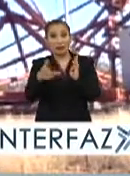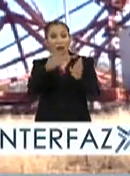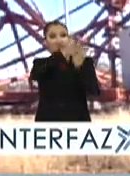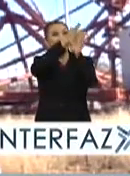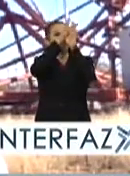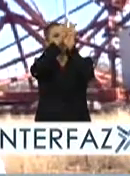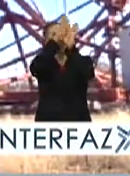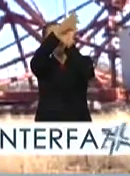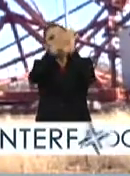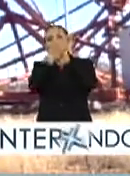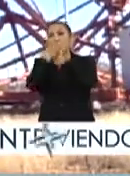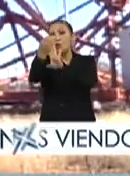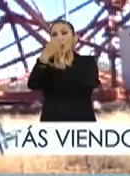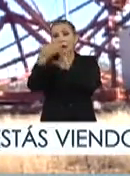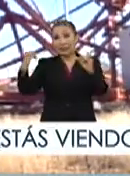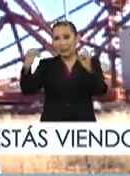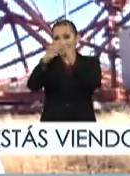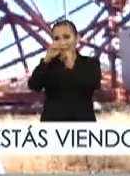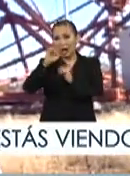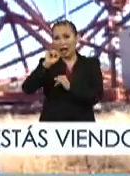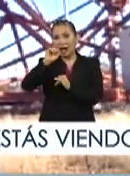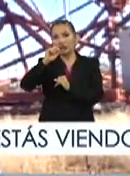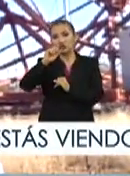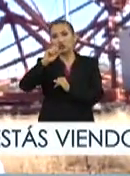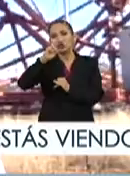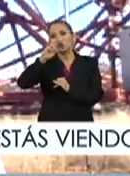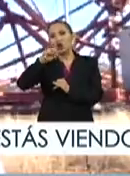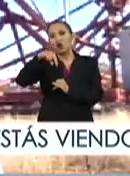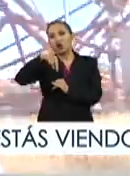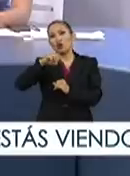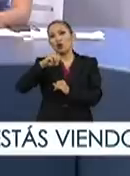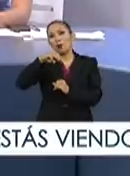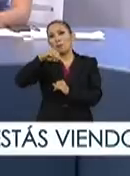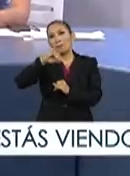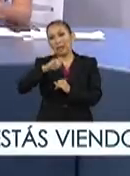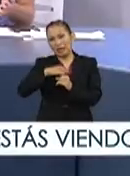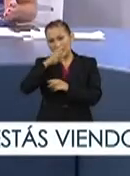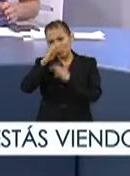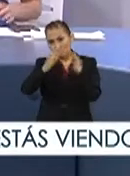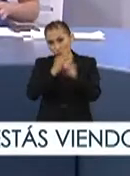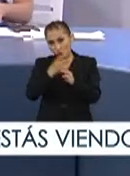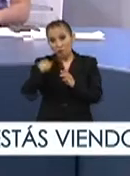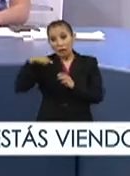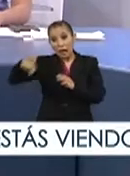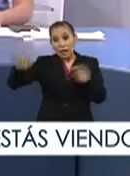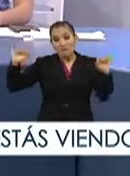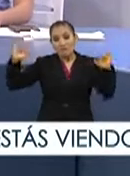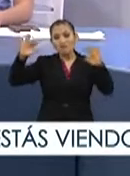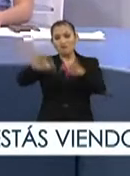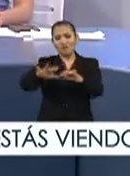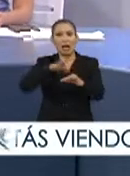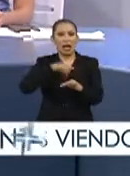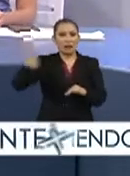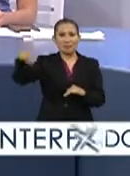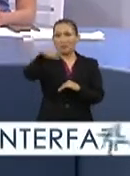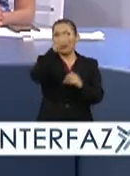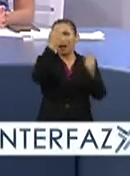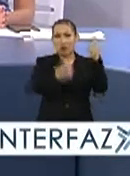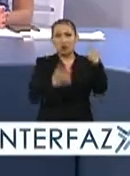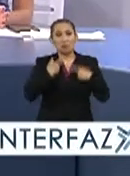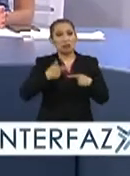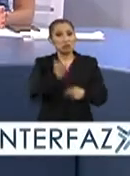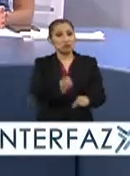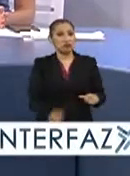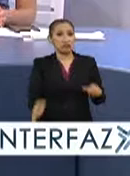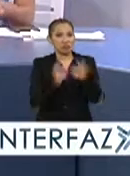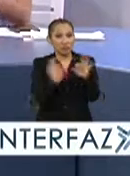transmisión la retransmitirán los institutos de astronomía de todo el mundo y supongo ahí reunidos en Namibia están pues algunos de los